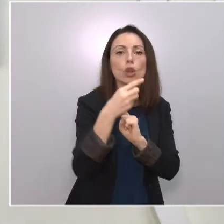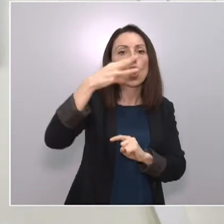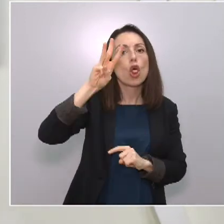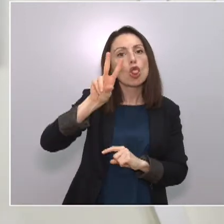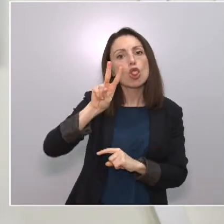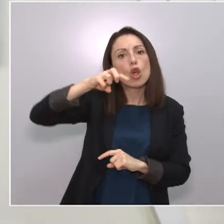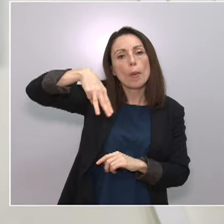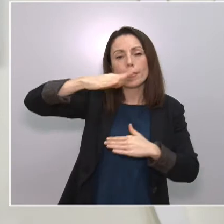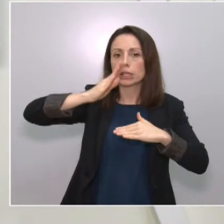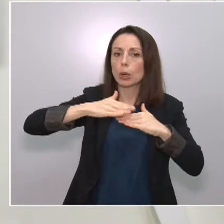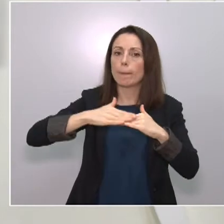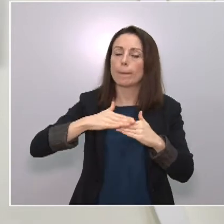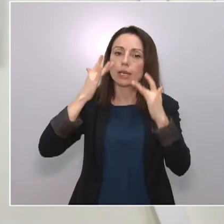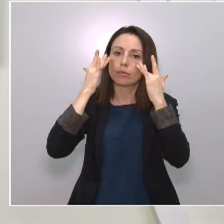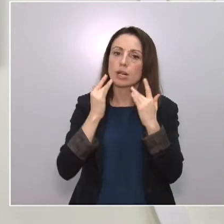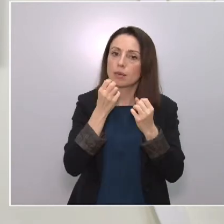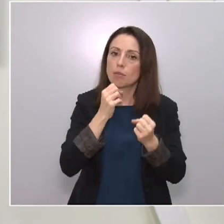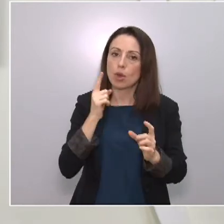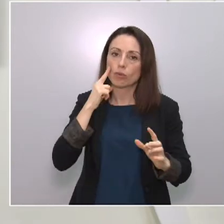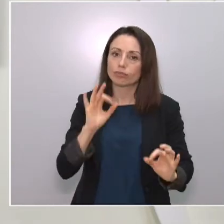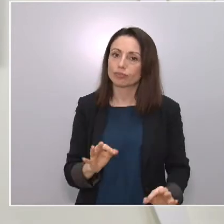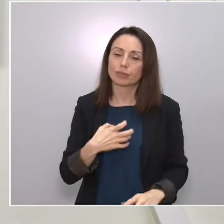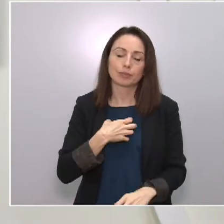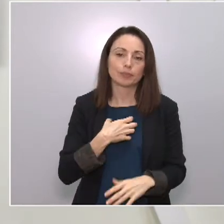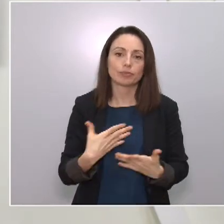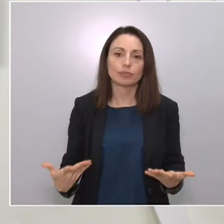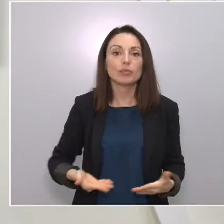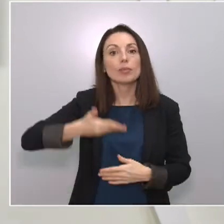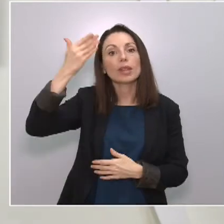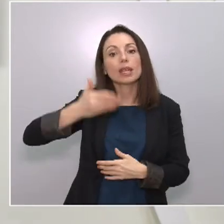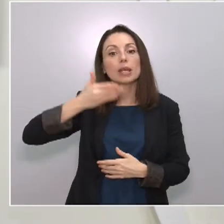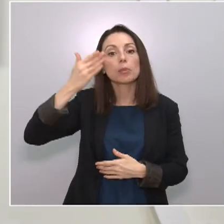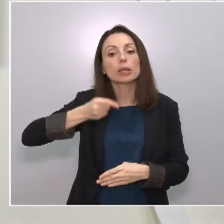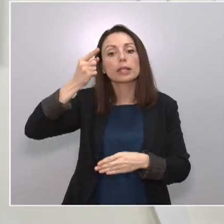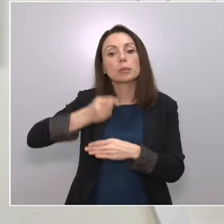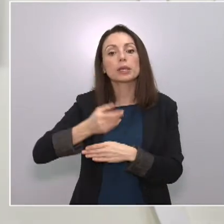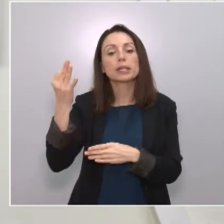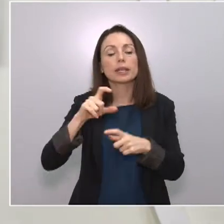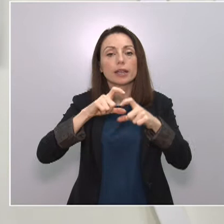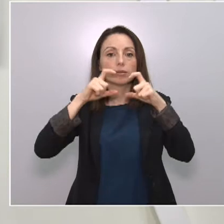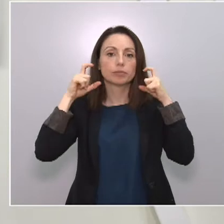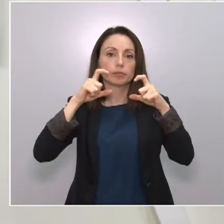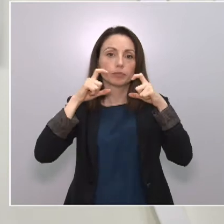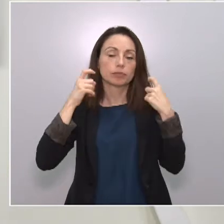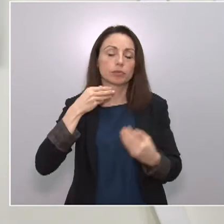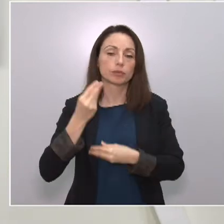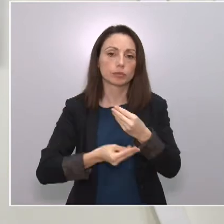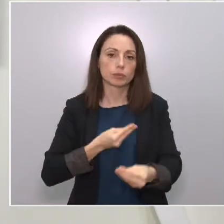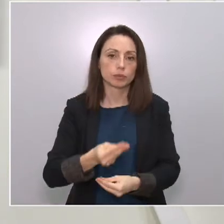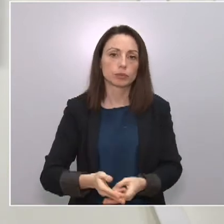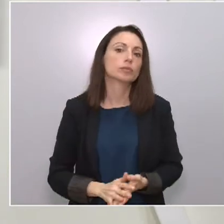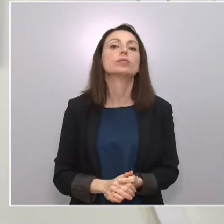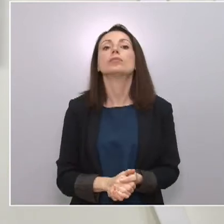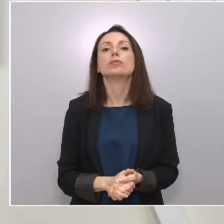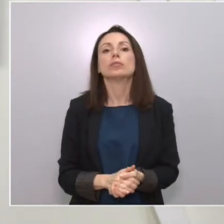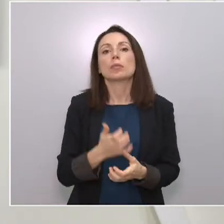de mínimos de distancia de seguridad. Por lo tanto, creemos que es importante establecer la obligatoriedad de ese uso de